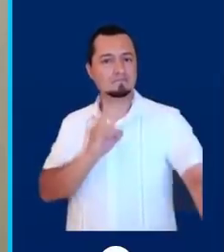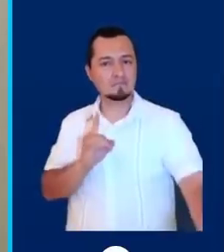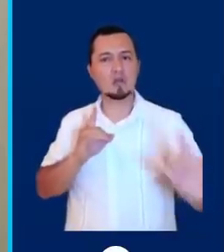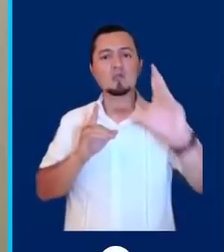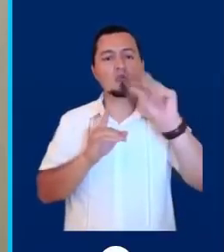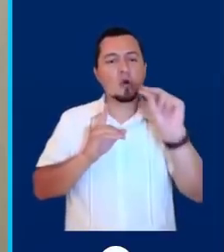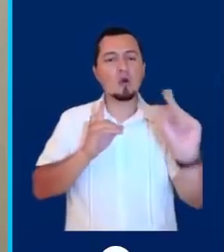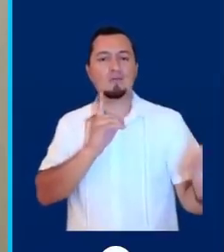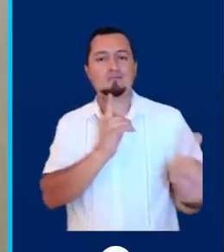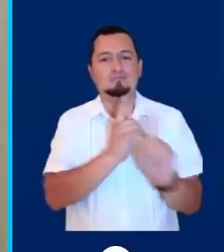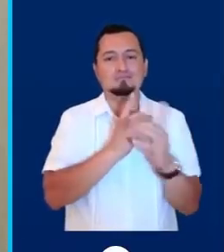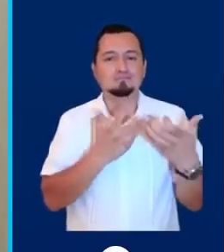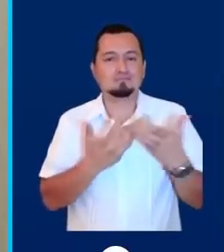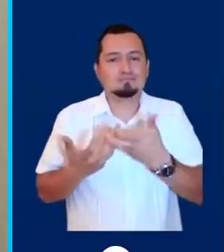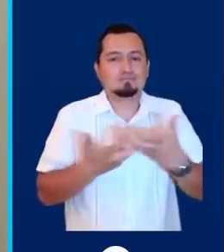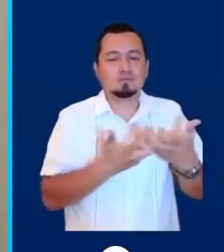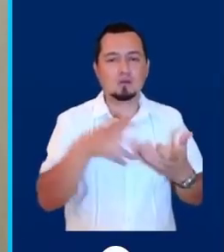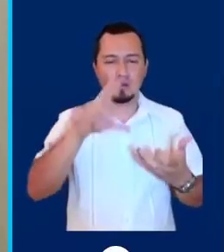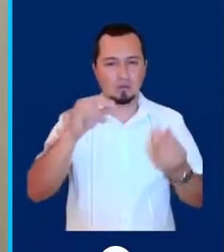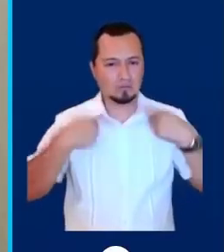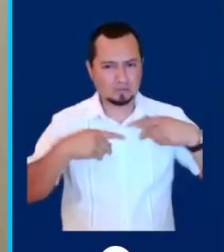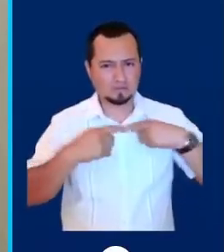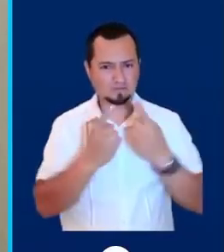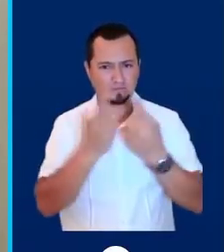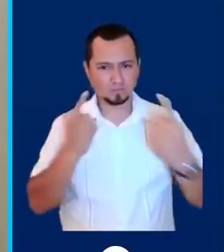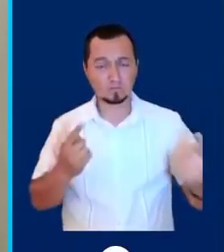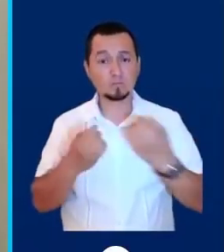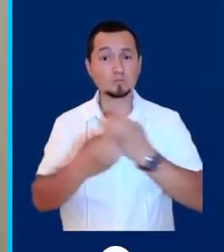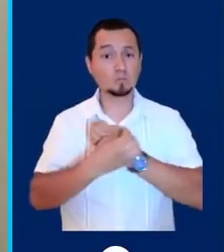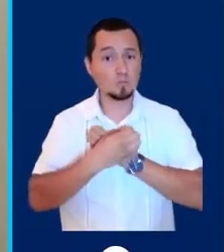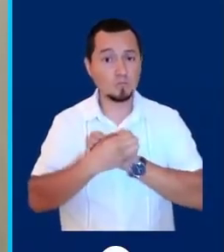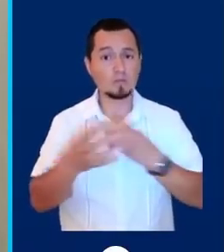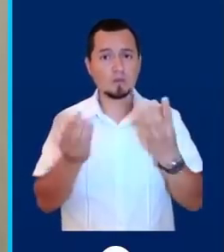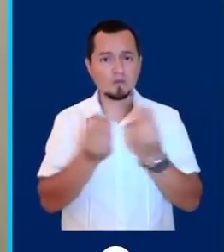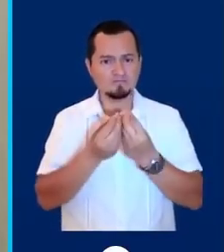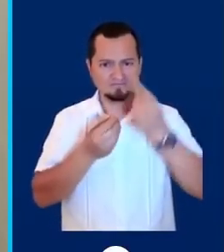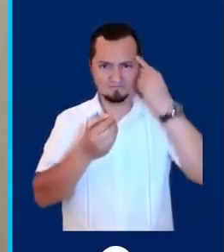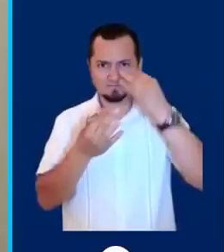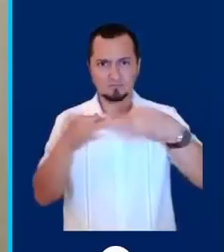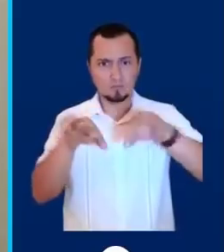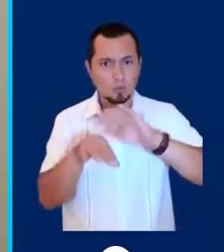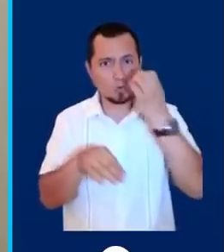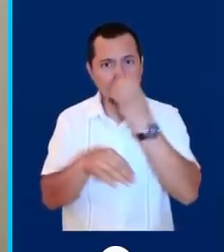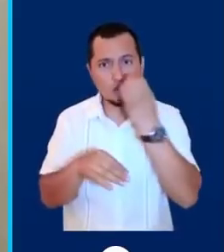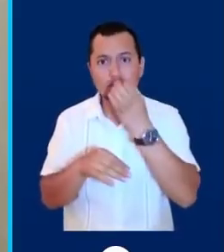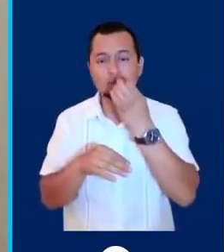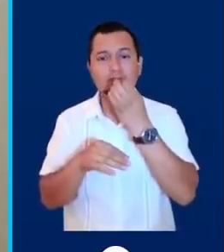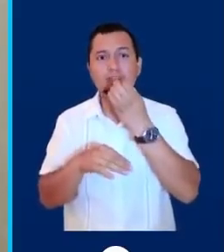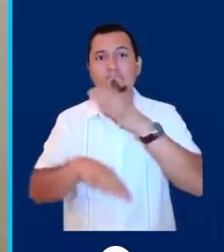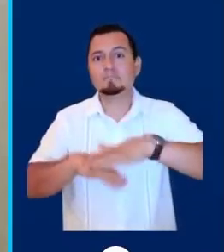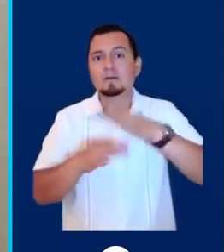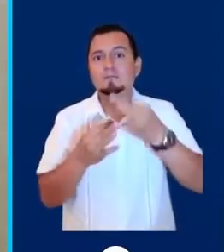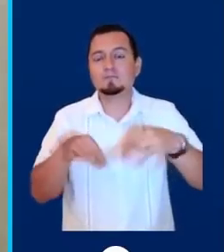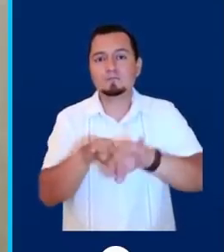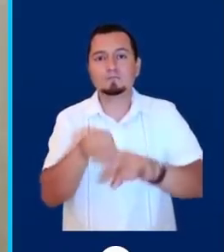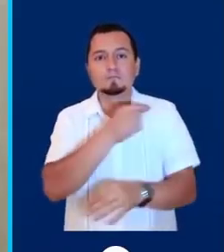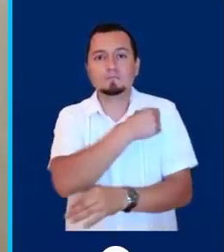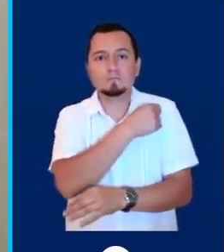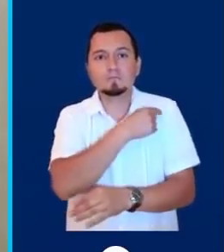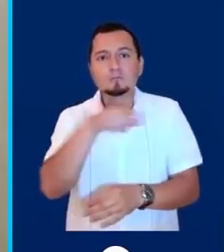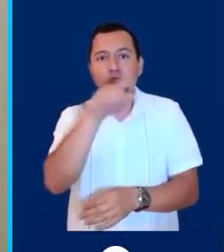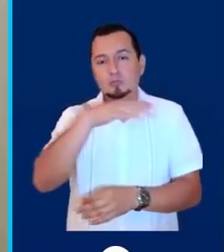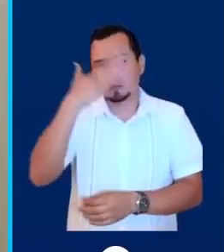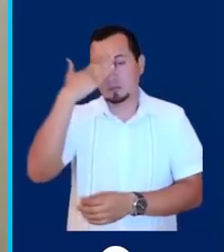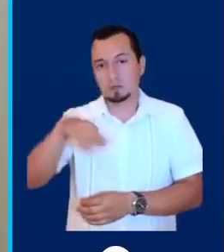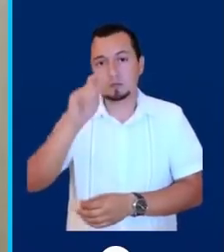social y seguimos insistiendo en lo importante que es la educación y la formación, más efectiva incluso que la vacuna para contraer el virus, porque como